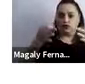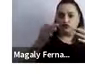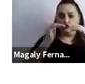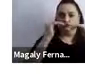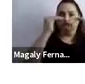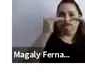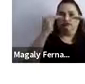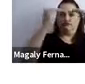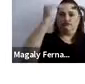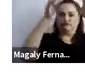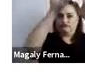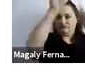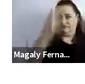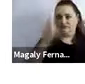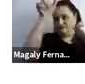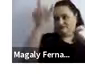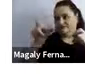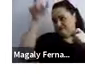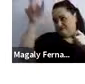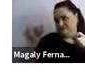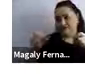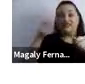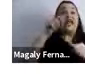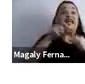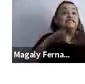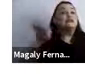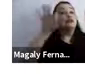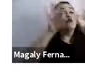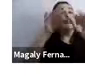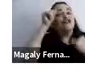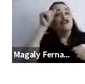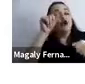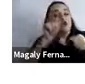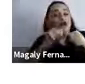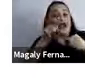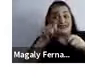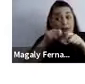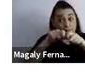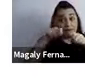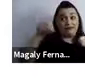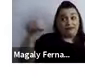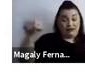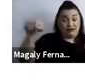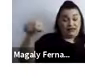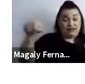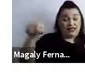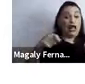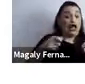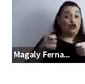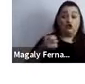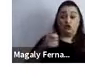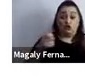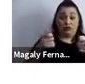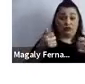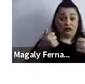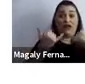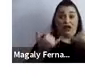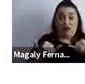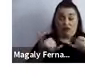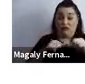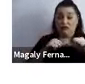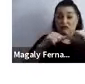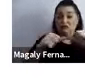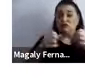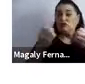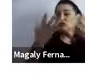Es importante recordar esto porque esa métrica de entonces que sigue dominando ahora muchas de las